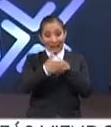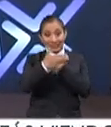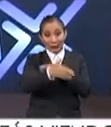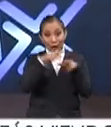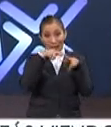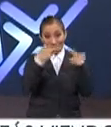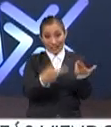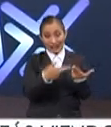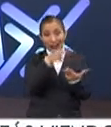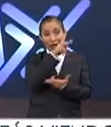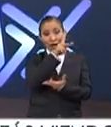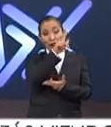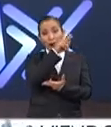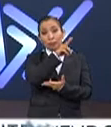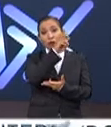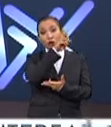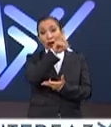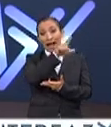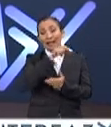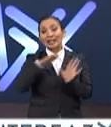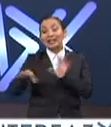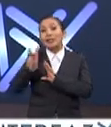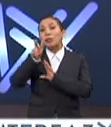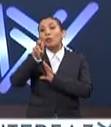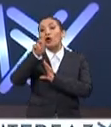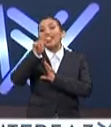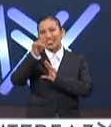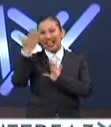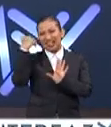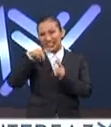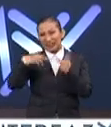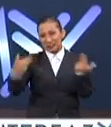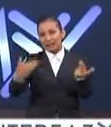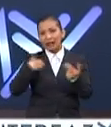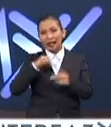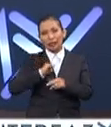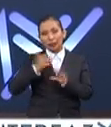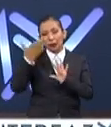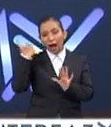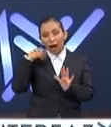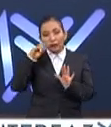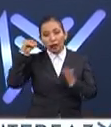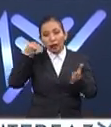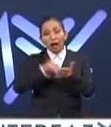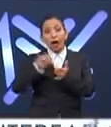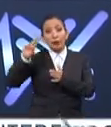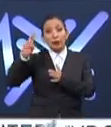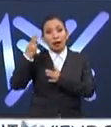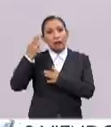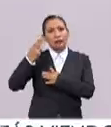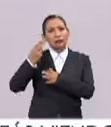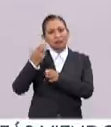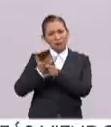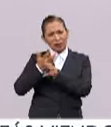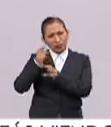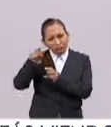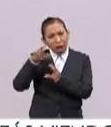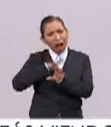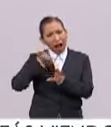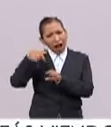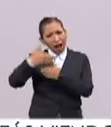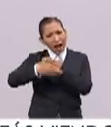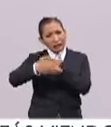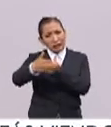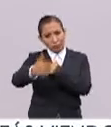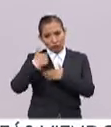de la revista Plural y Vuelta aparecen en una universidad de Estados Unidos, y hasta donde yo hablé